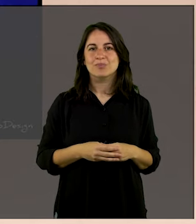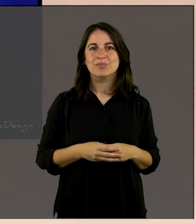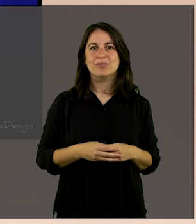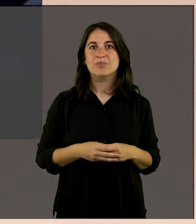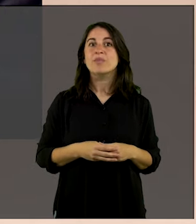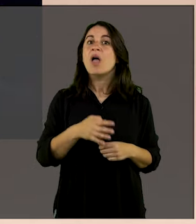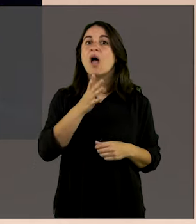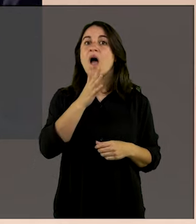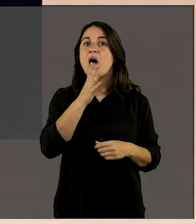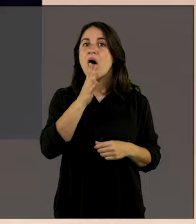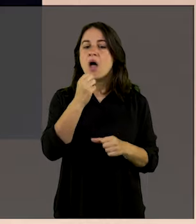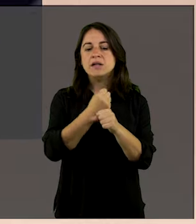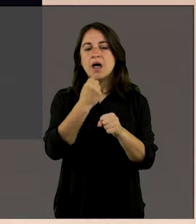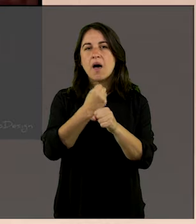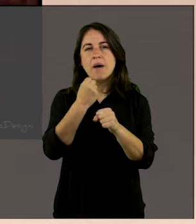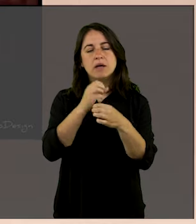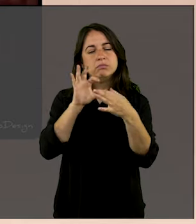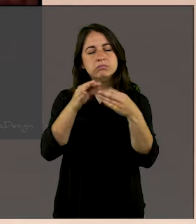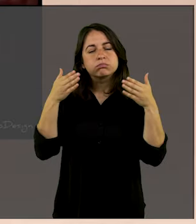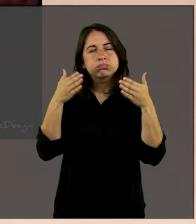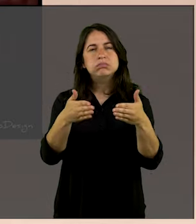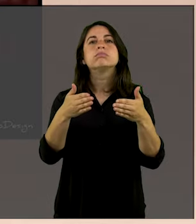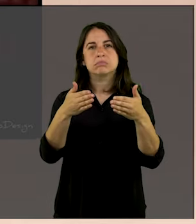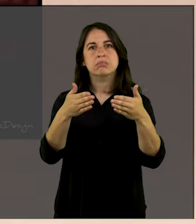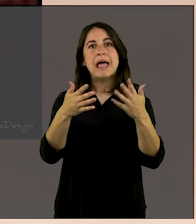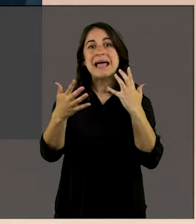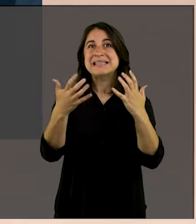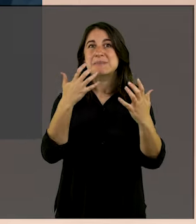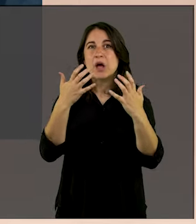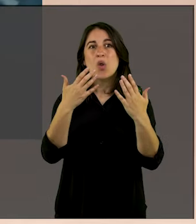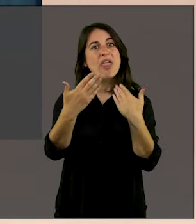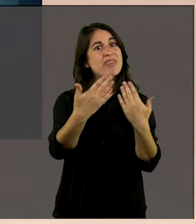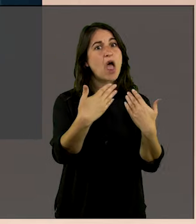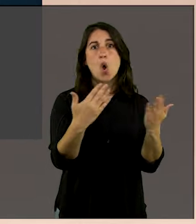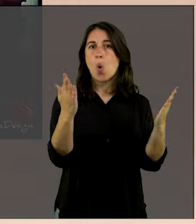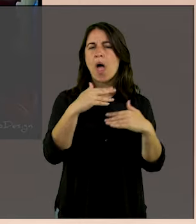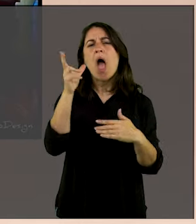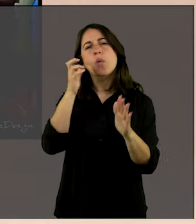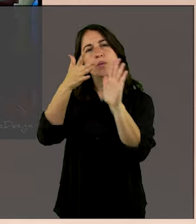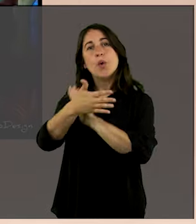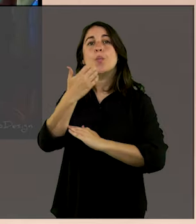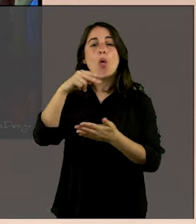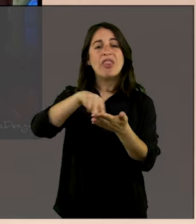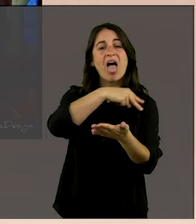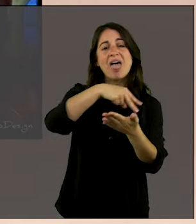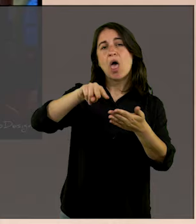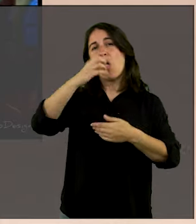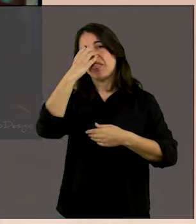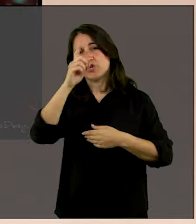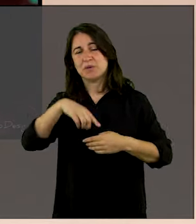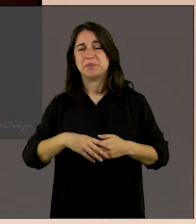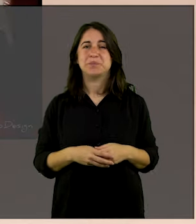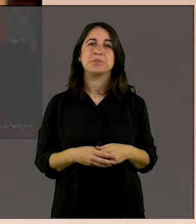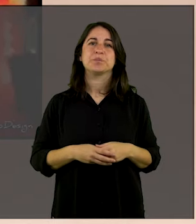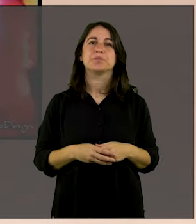Uno de los aspectos en los que se está trabajando es la audiodescripción de espectáculos que no se basan en diálogos, como los de danza o